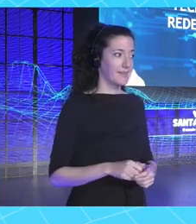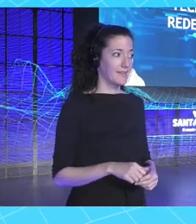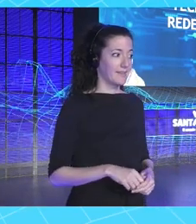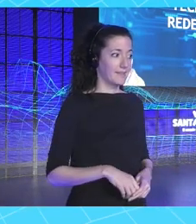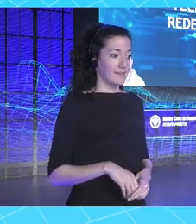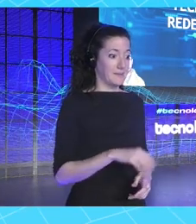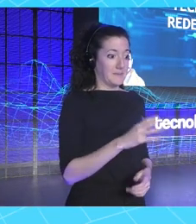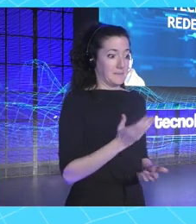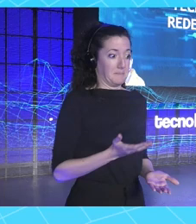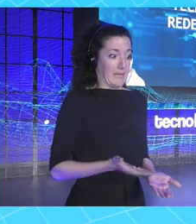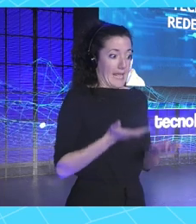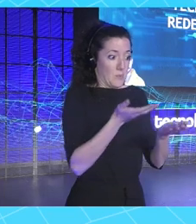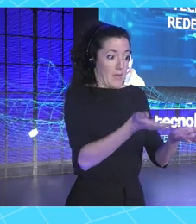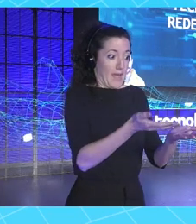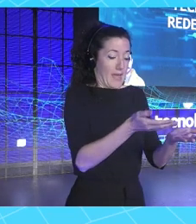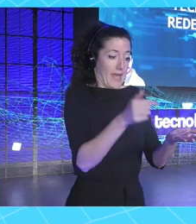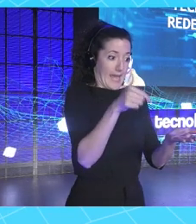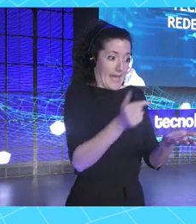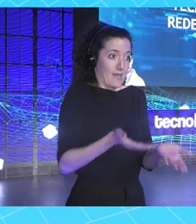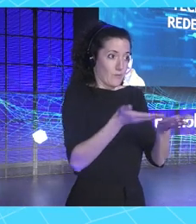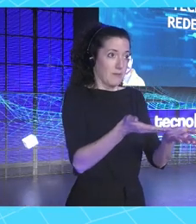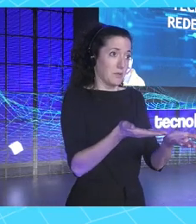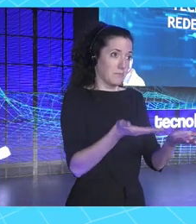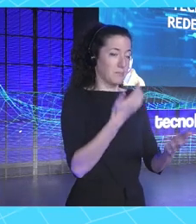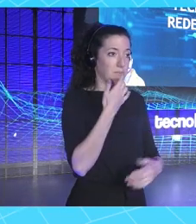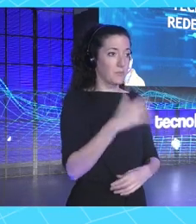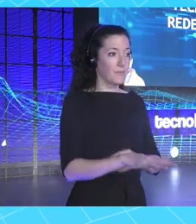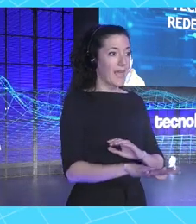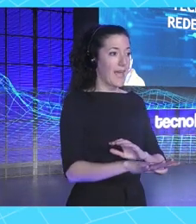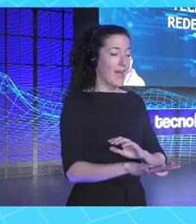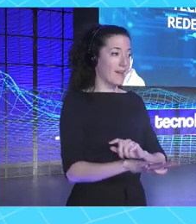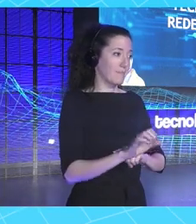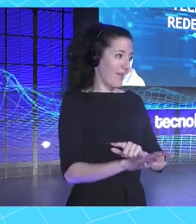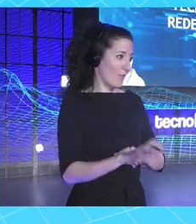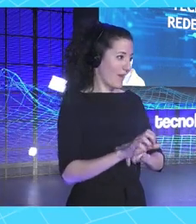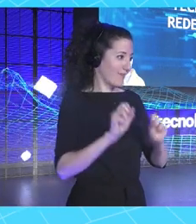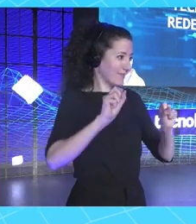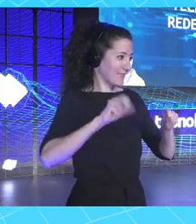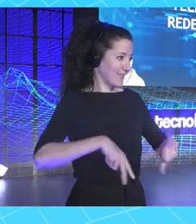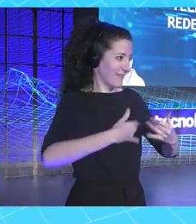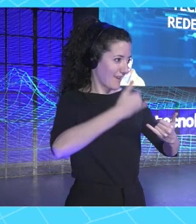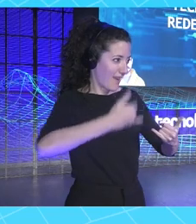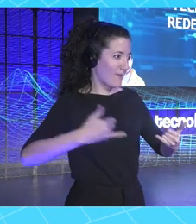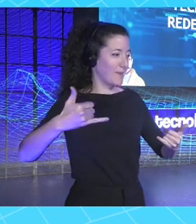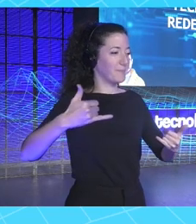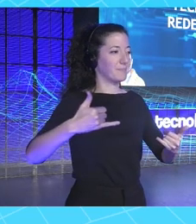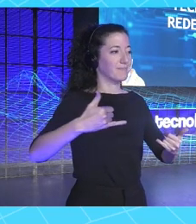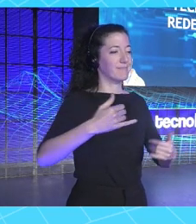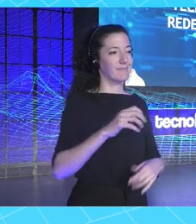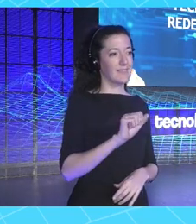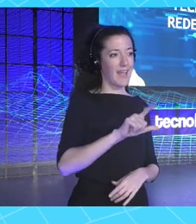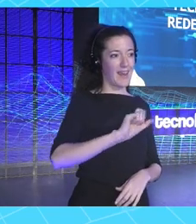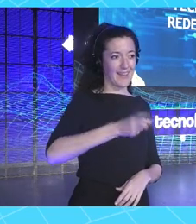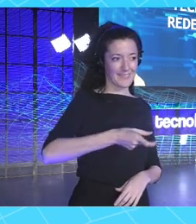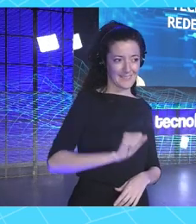ayudar a ayudar Es decir Bueno pues sí una aspiradora sin cables Alexa pero la mayoría son